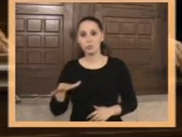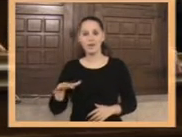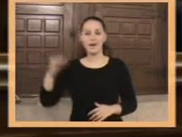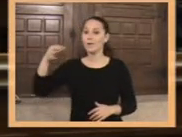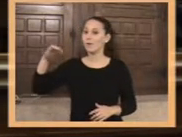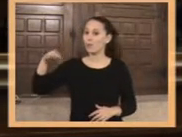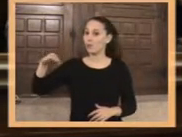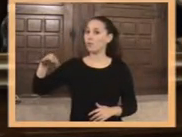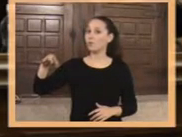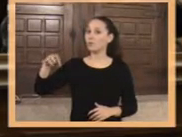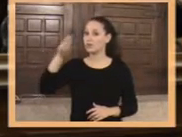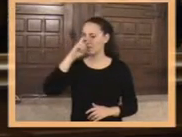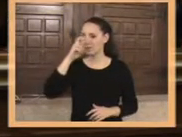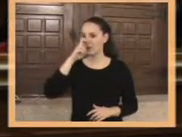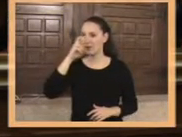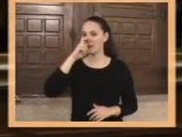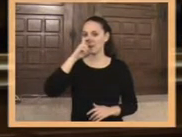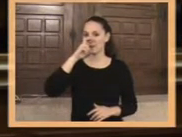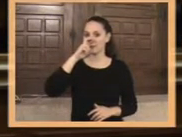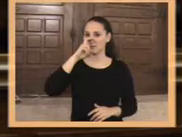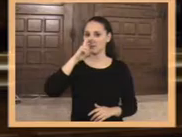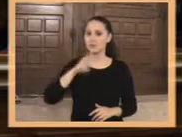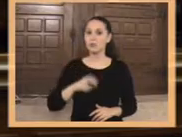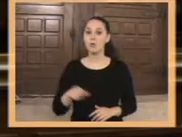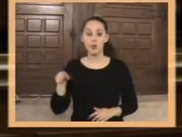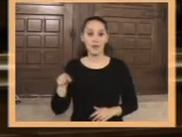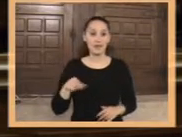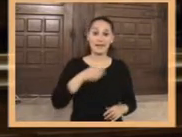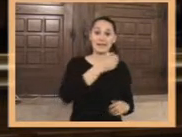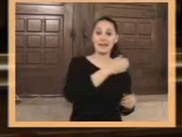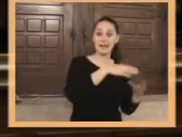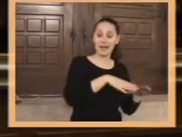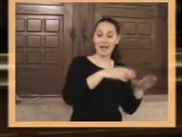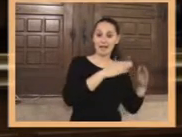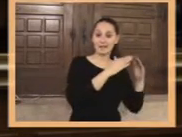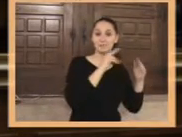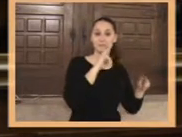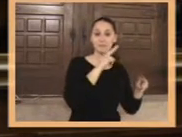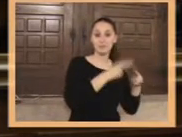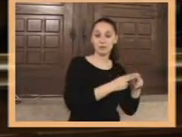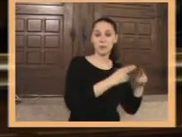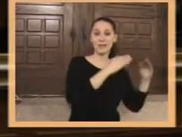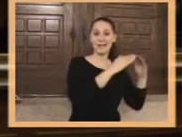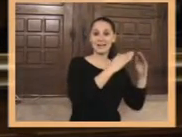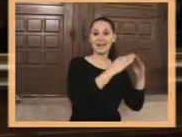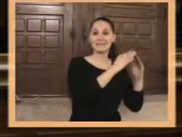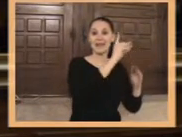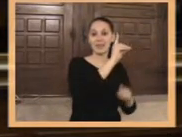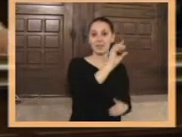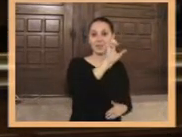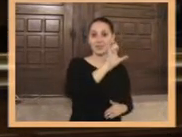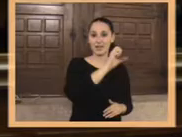único, homogéneo, con la Casa del Deán. Ambos edificios, Casa del Deán y Palacio del Arcediano, han sido municipales